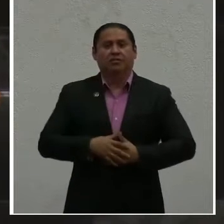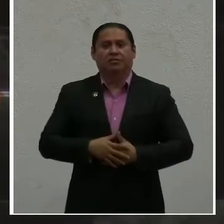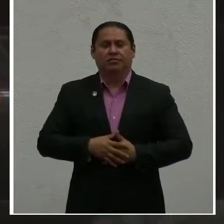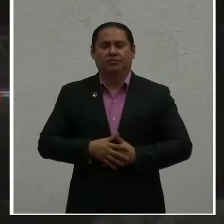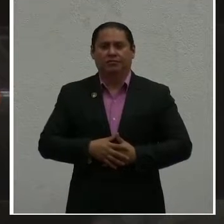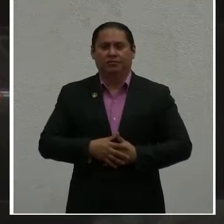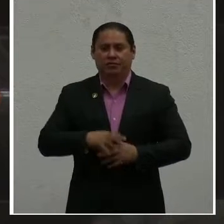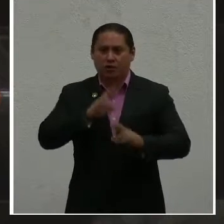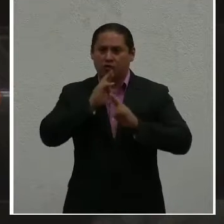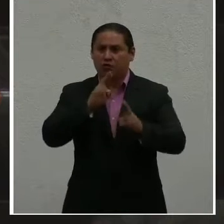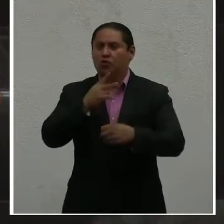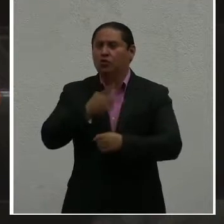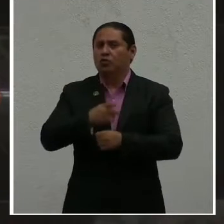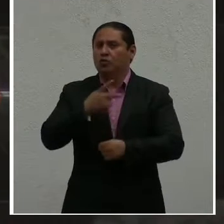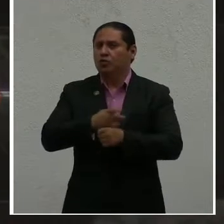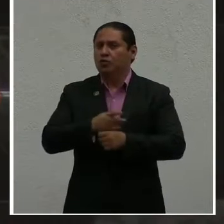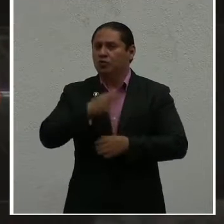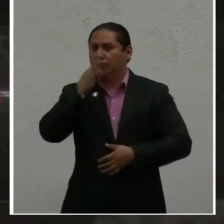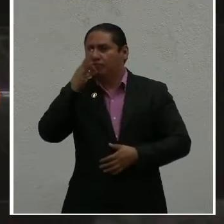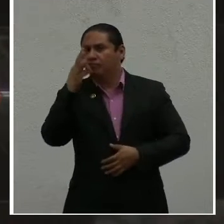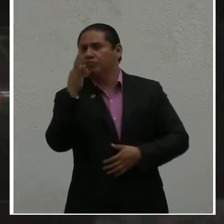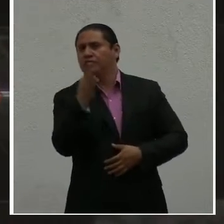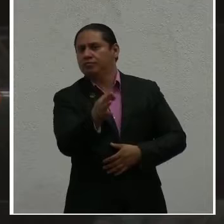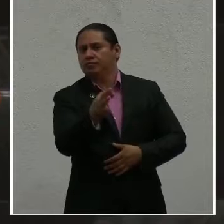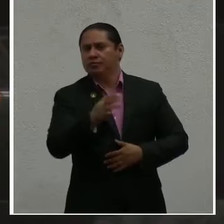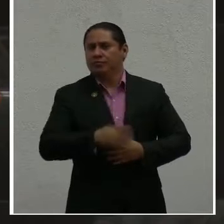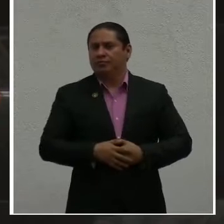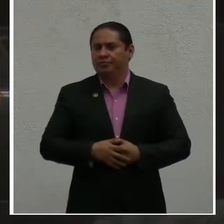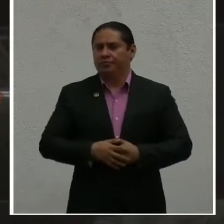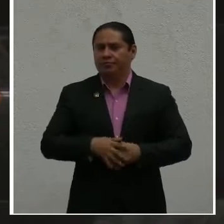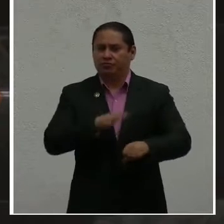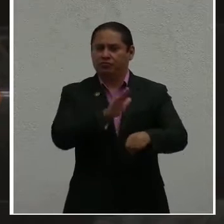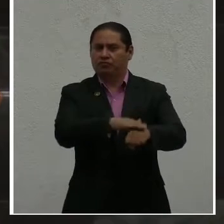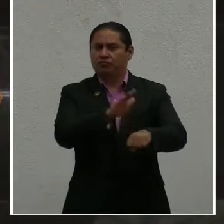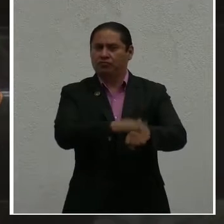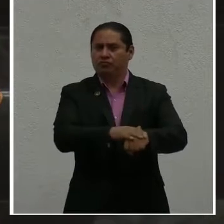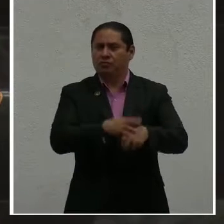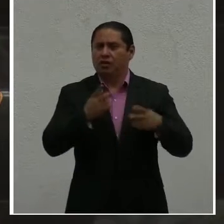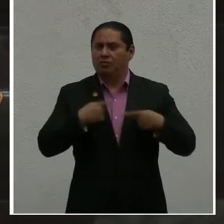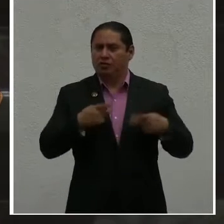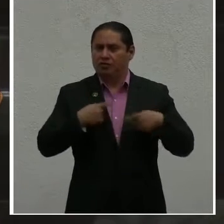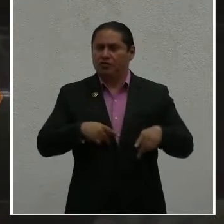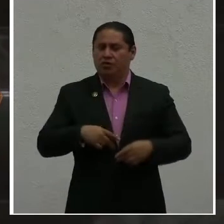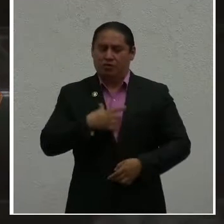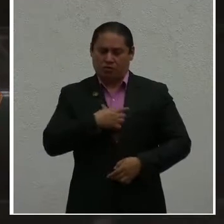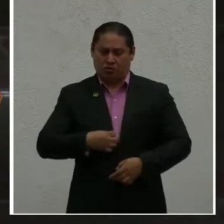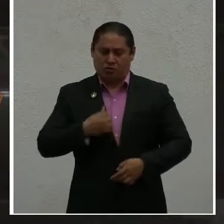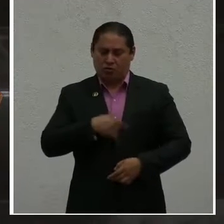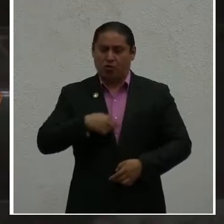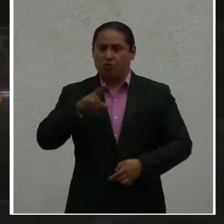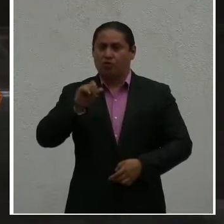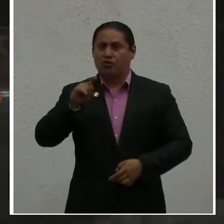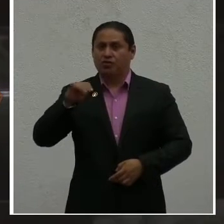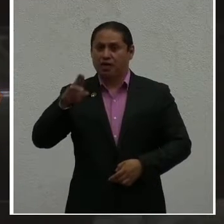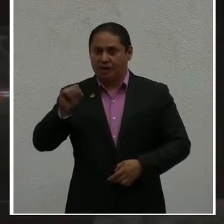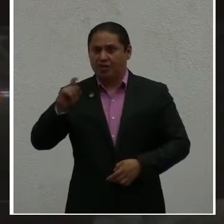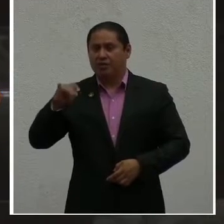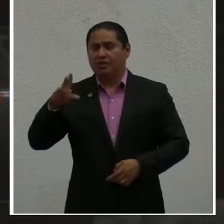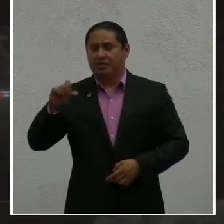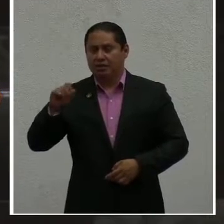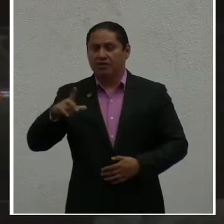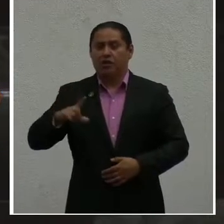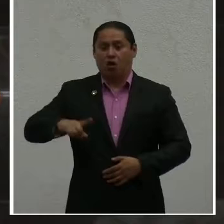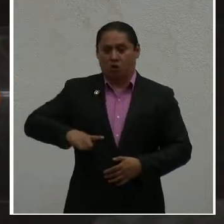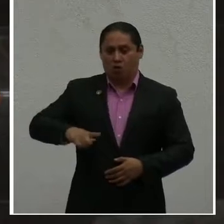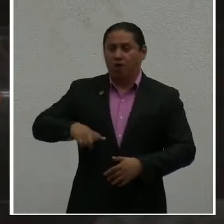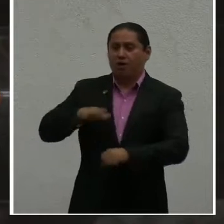Resolutivo segundo, notifíquese al merecedor de la medalla Rosario Castellanos y al titular del Poder Ejecutivo Estatal